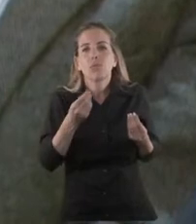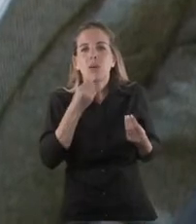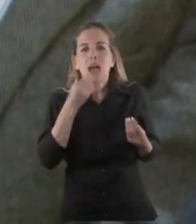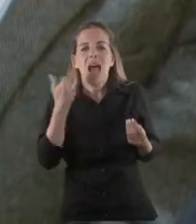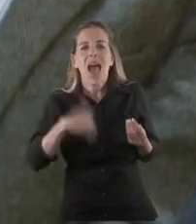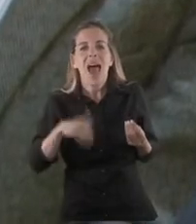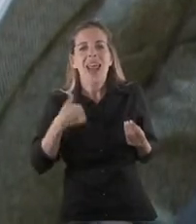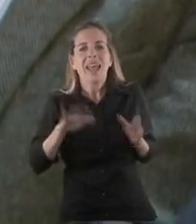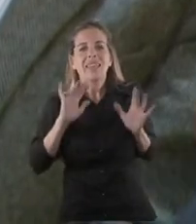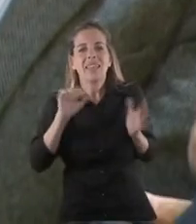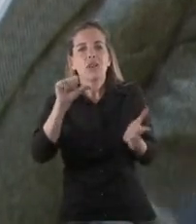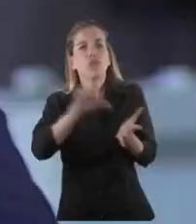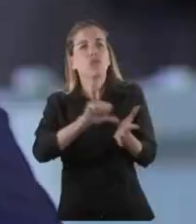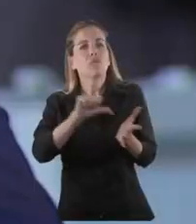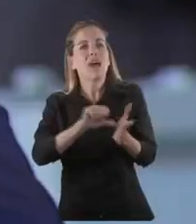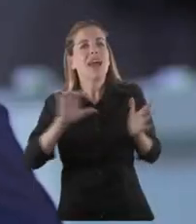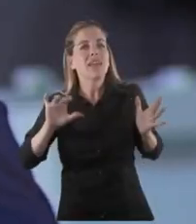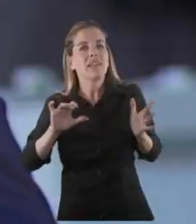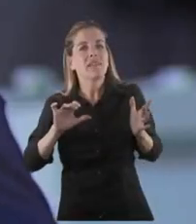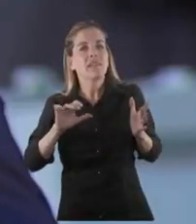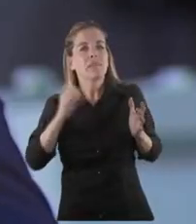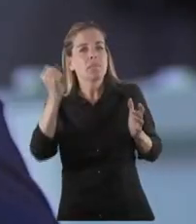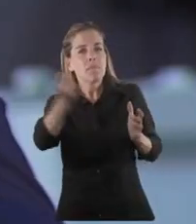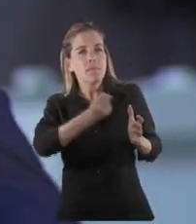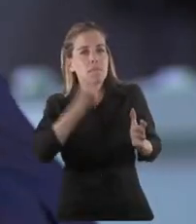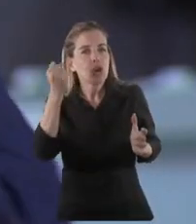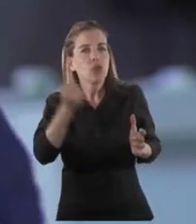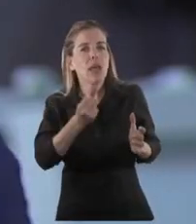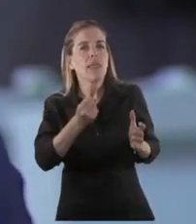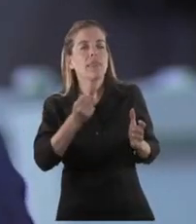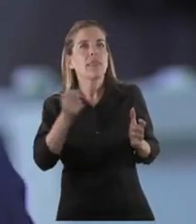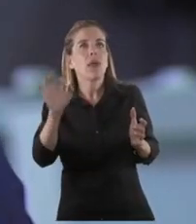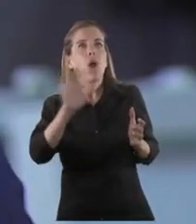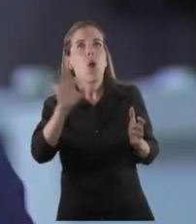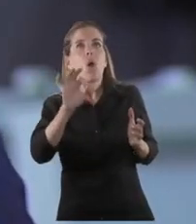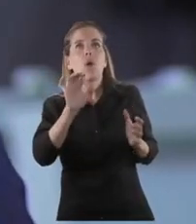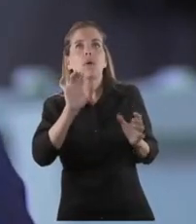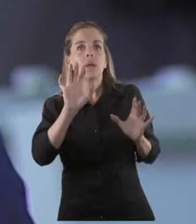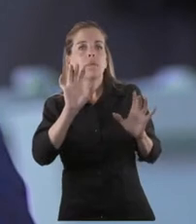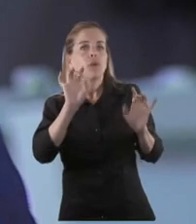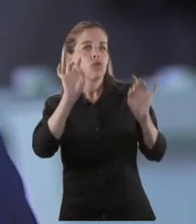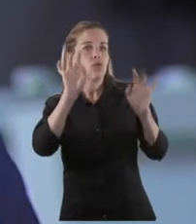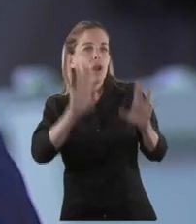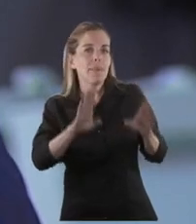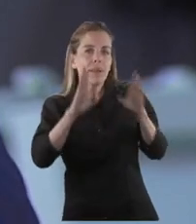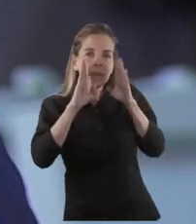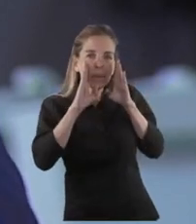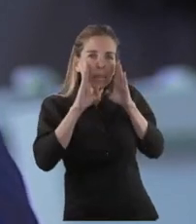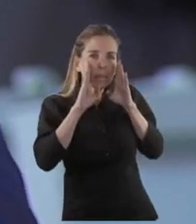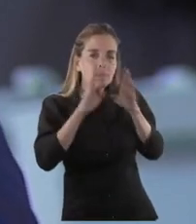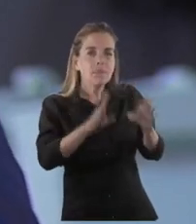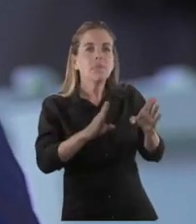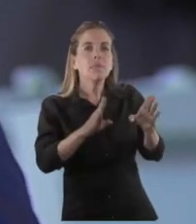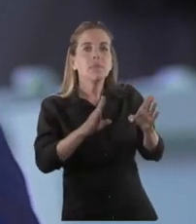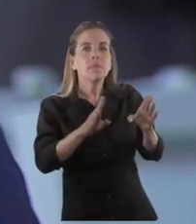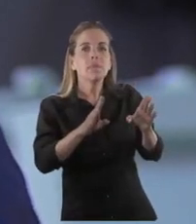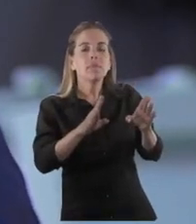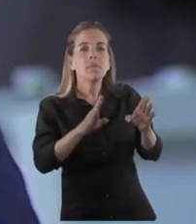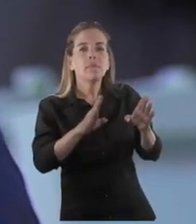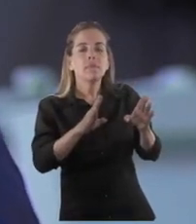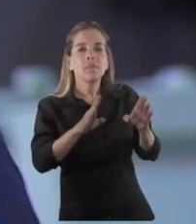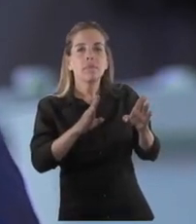que sea el granero del mundo y que solo se dedique a primarizar